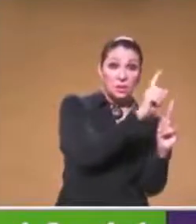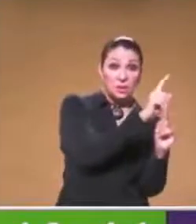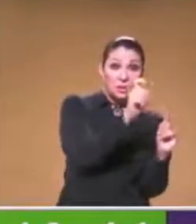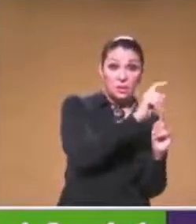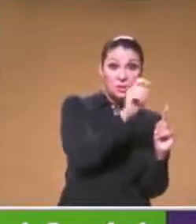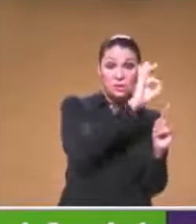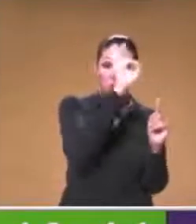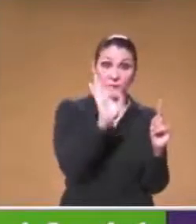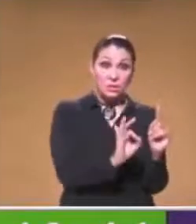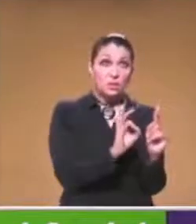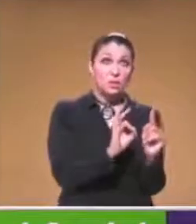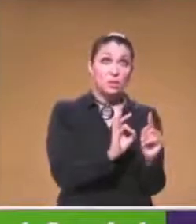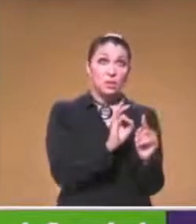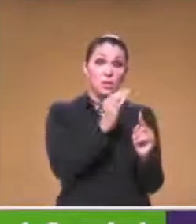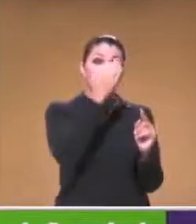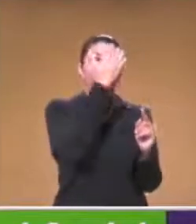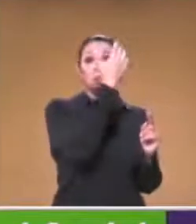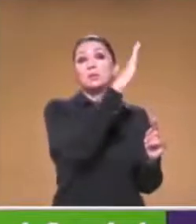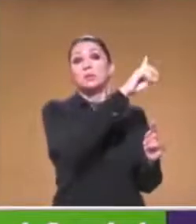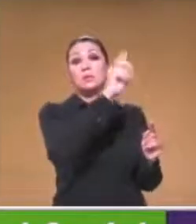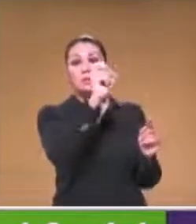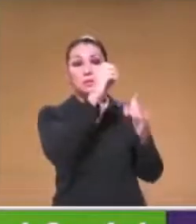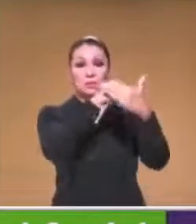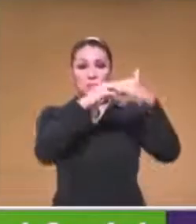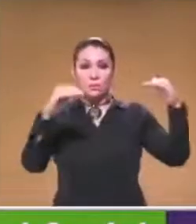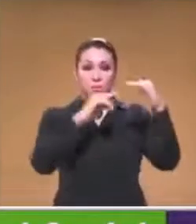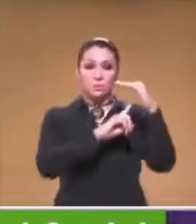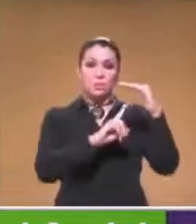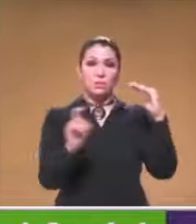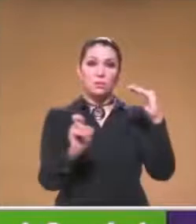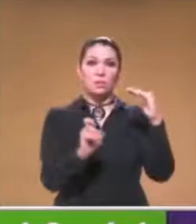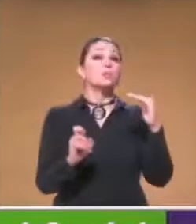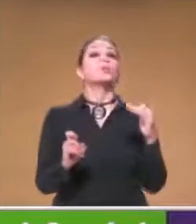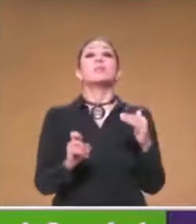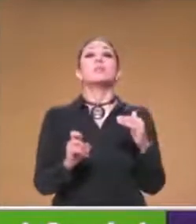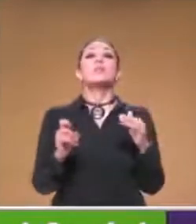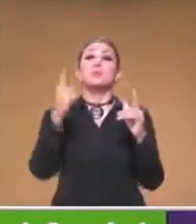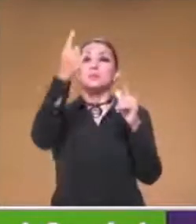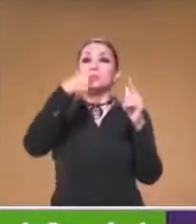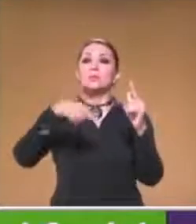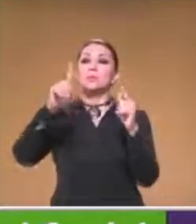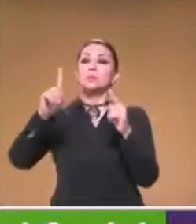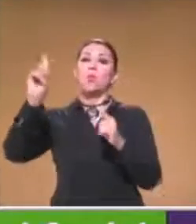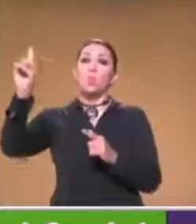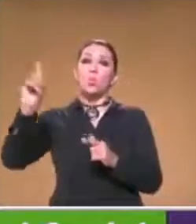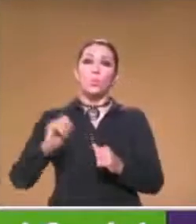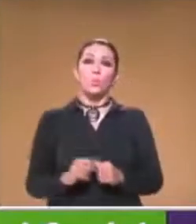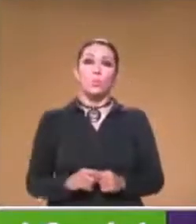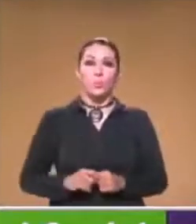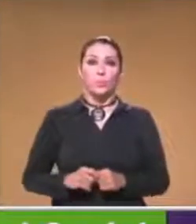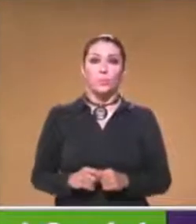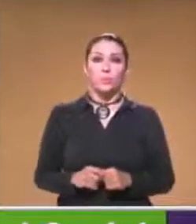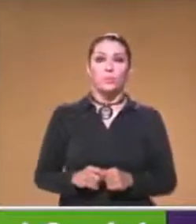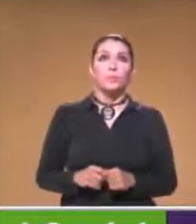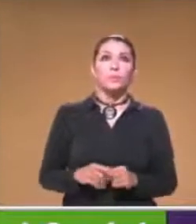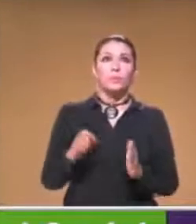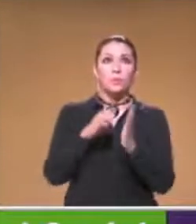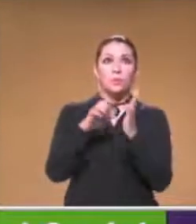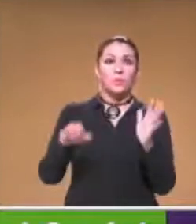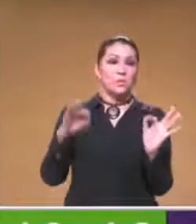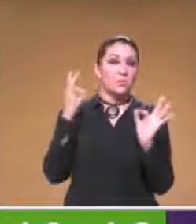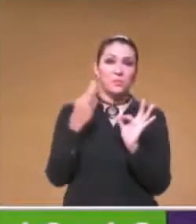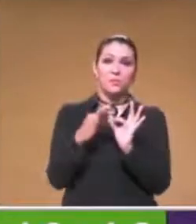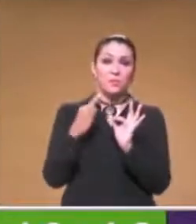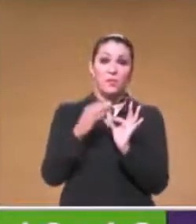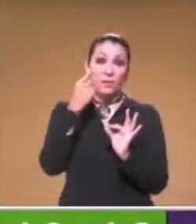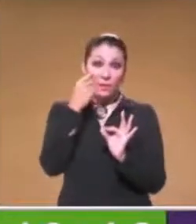100% sería 100 sobre 100 y esto sería 1. Muy bien. Veamos, tengo un ejemplo muy sencillito y muy